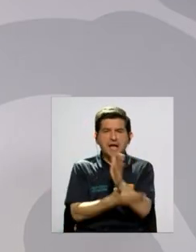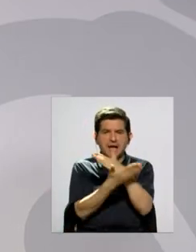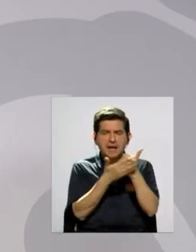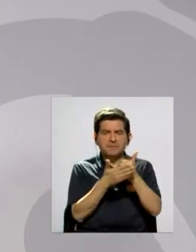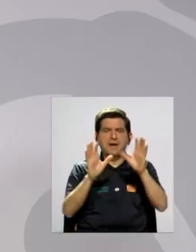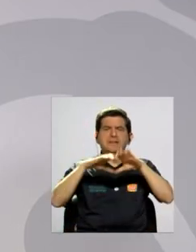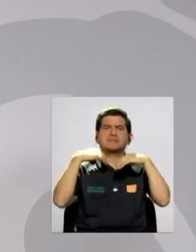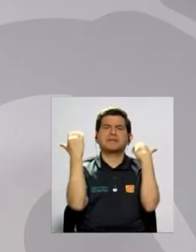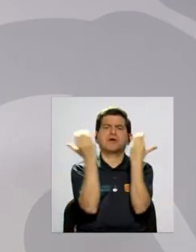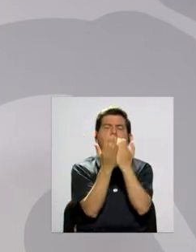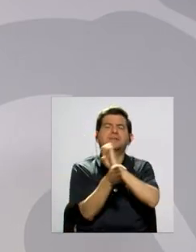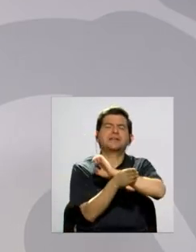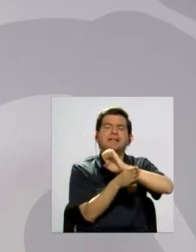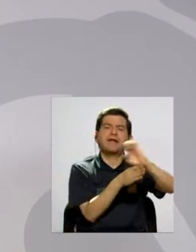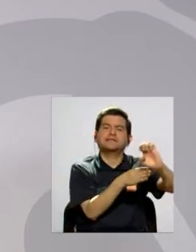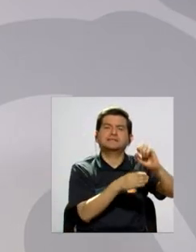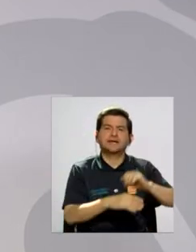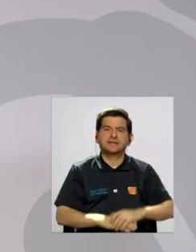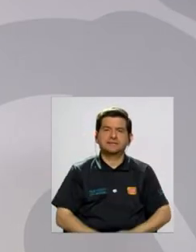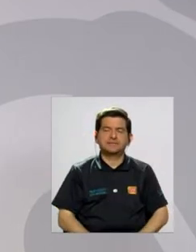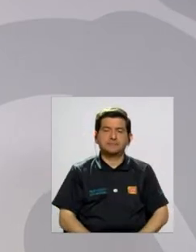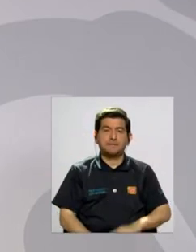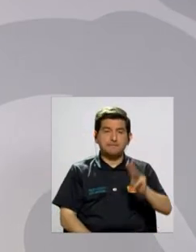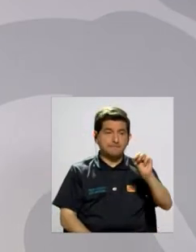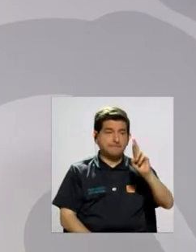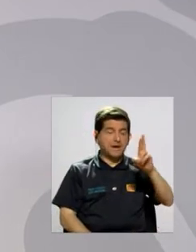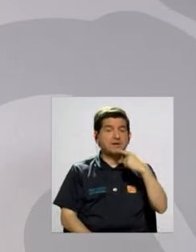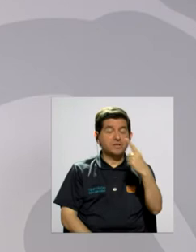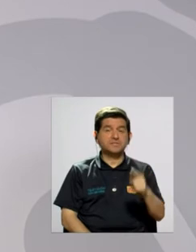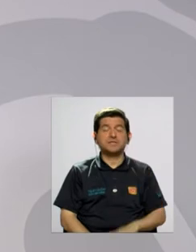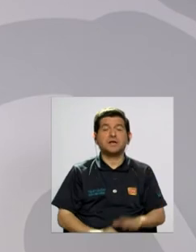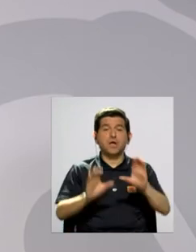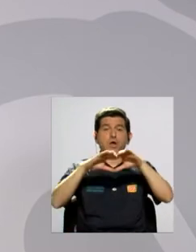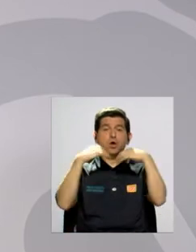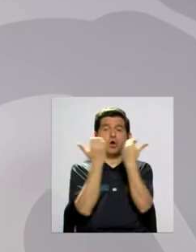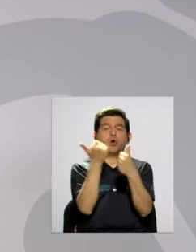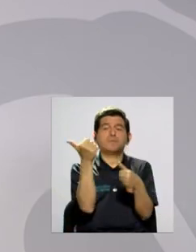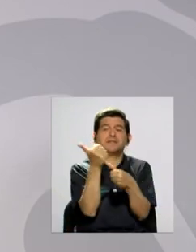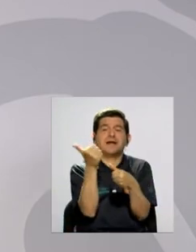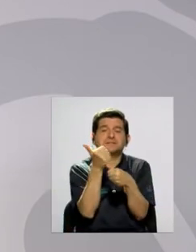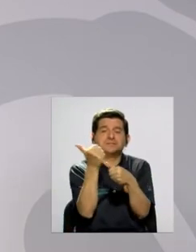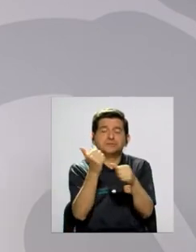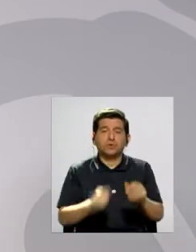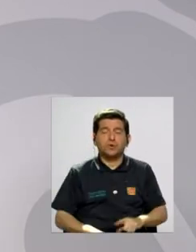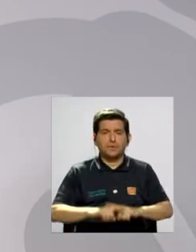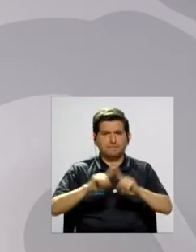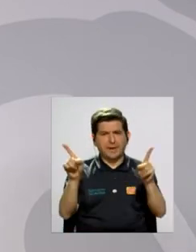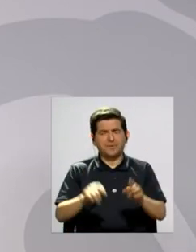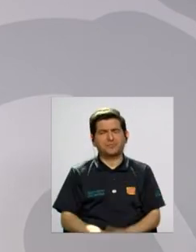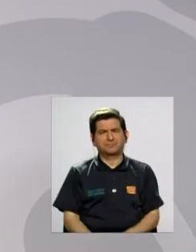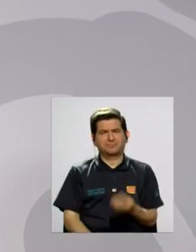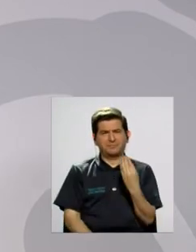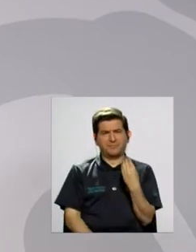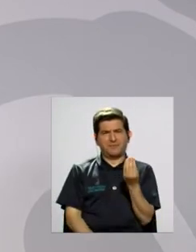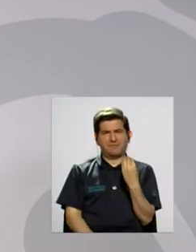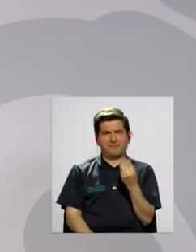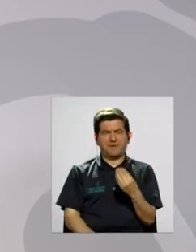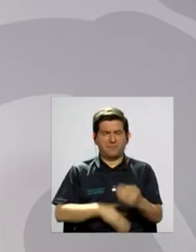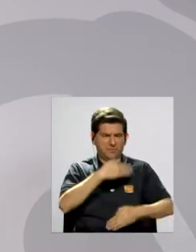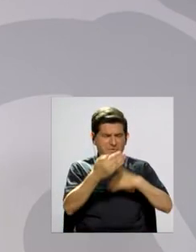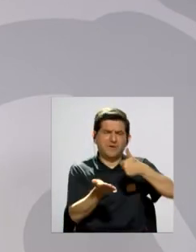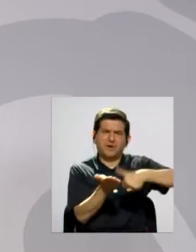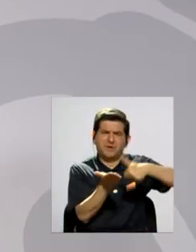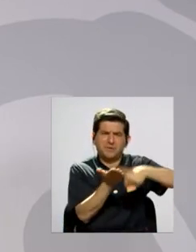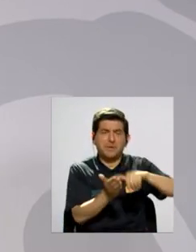un comité de ética y don Mario de un comité de asesores. Pero, por favor, en un proceso electoral como